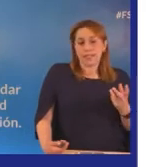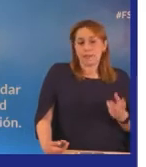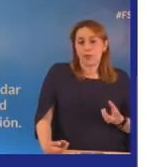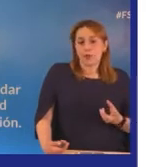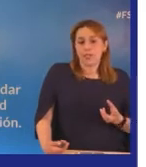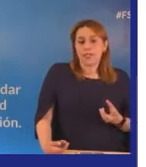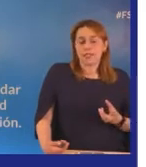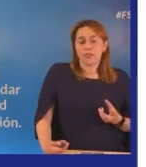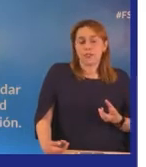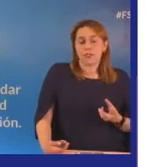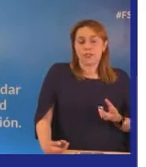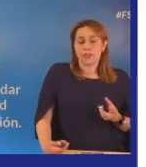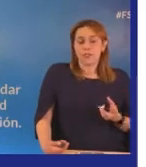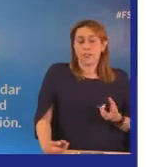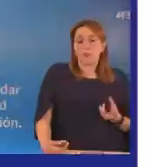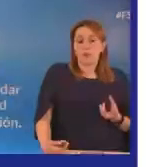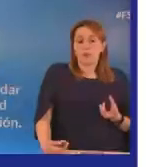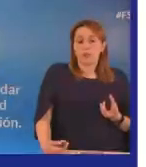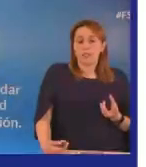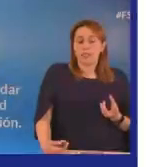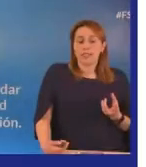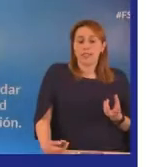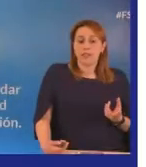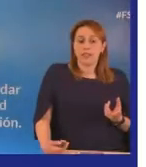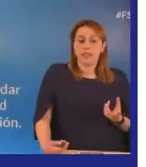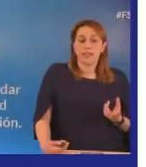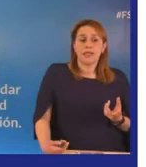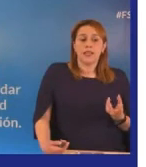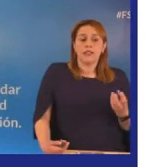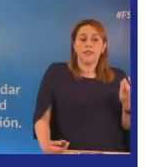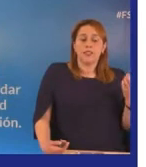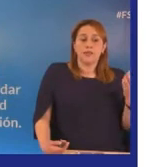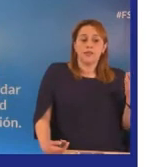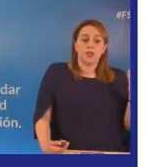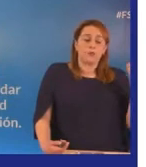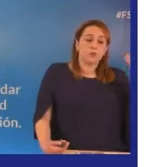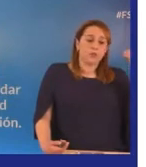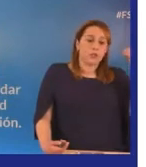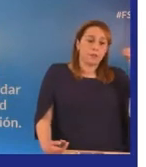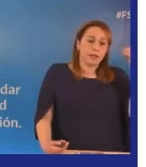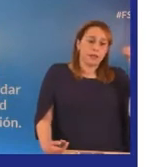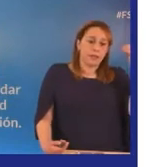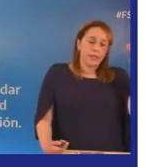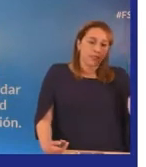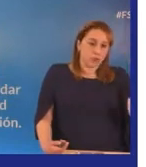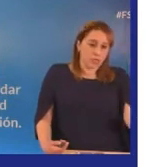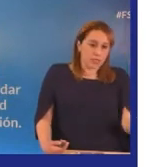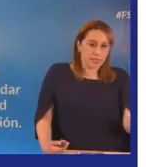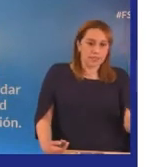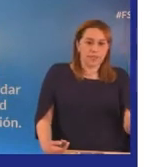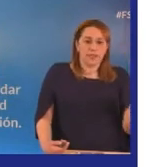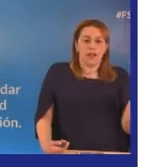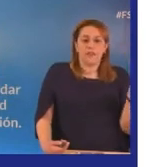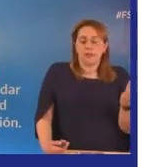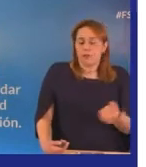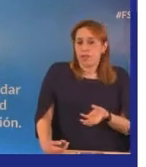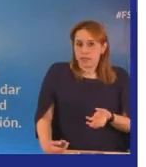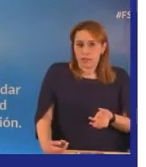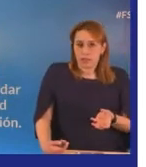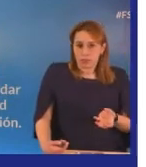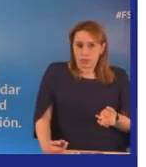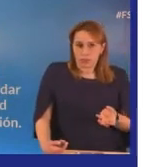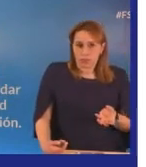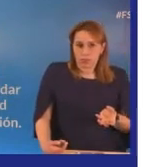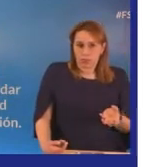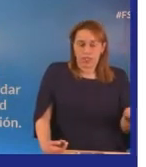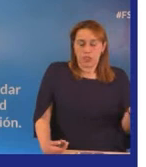Esta terapia de orientación también podemos realizar actividades donde usamos la parte de las noticias. Habrá familias que no